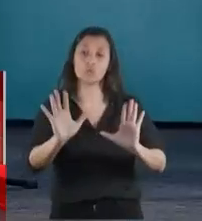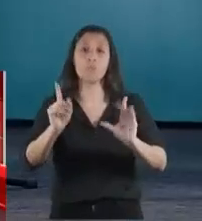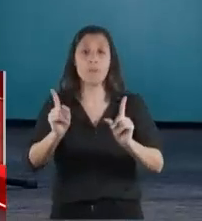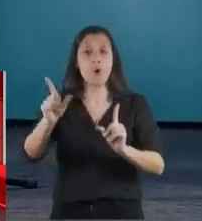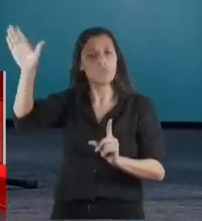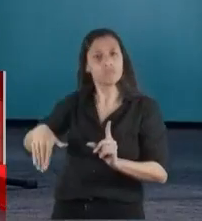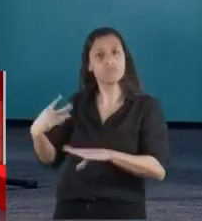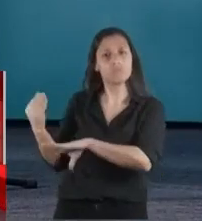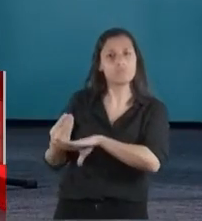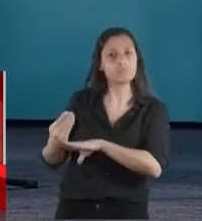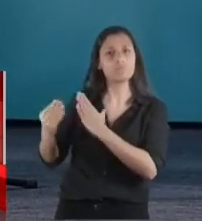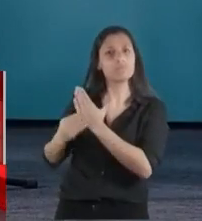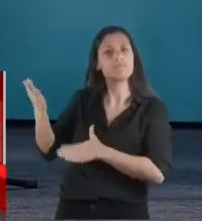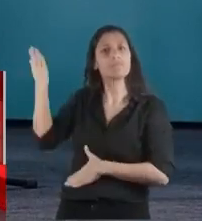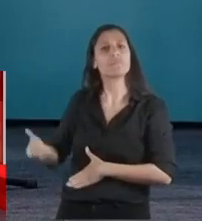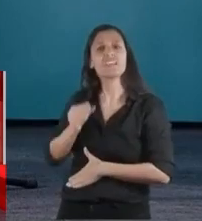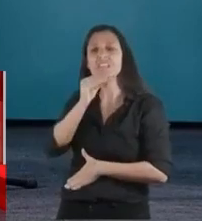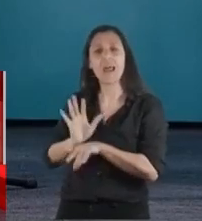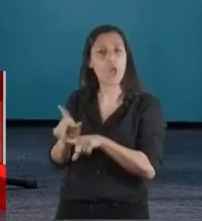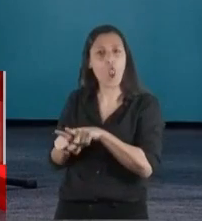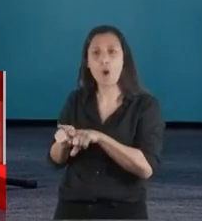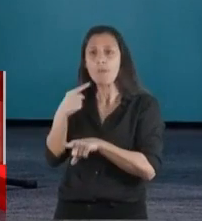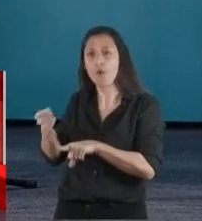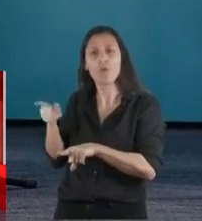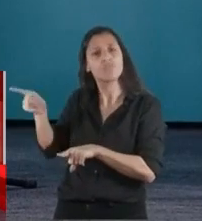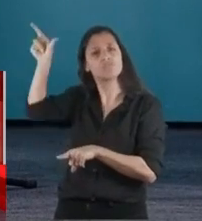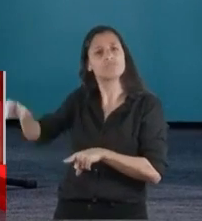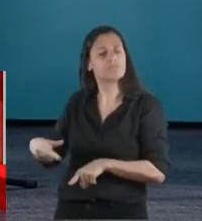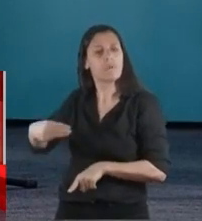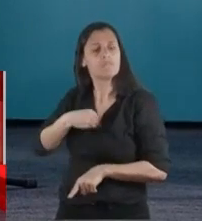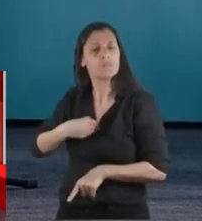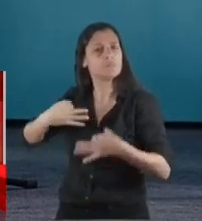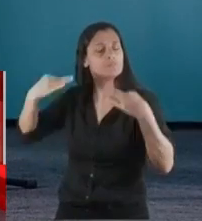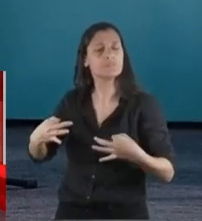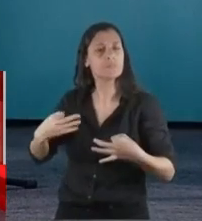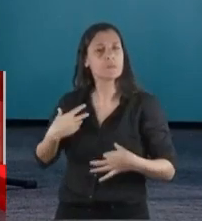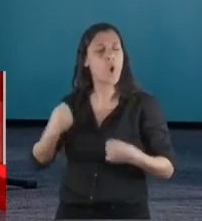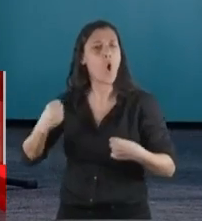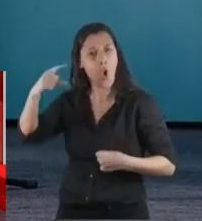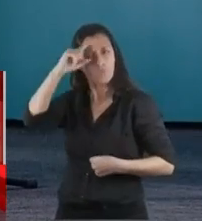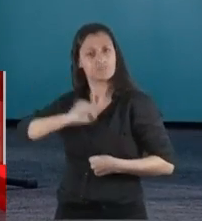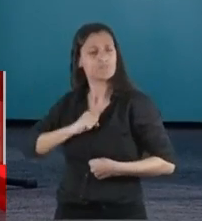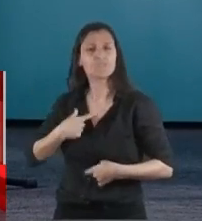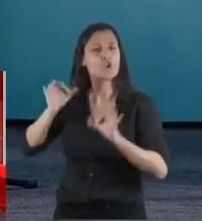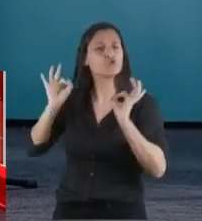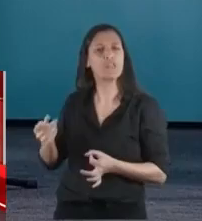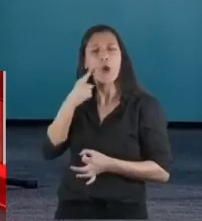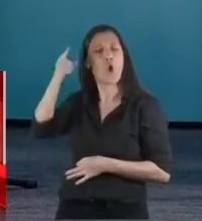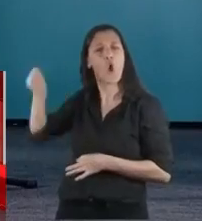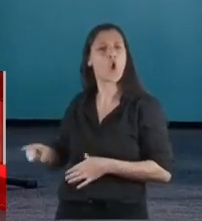Sergio, de cuya capacidad y coraje me constan.